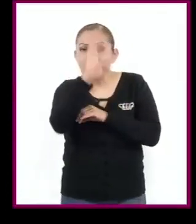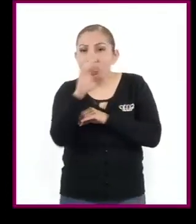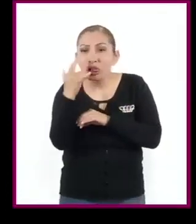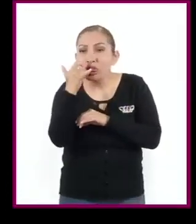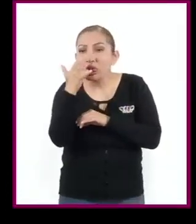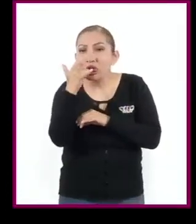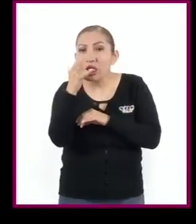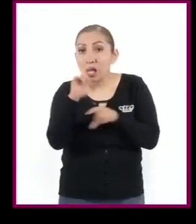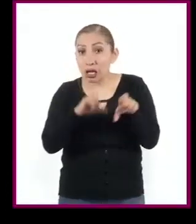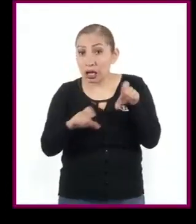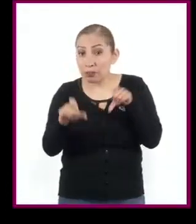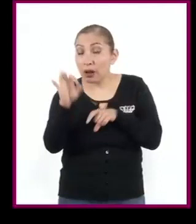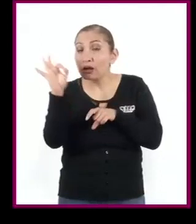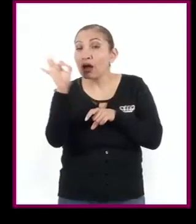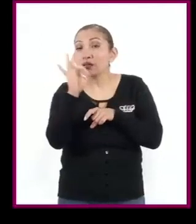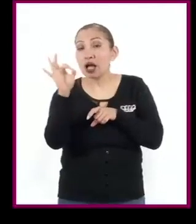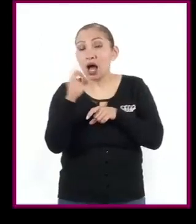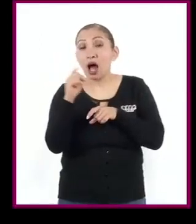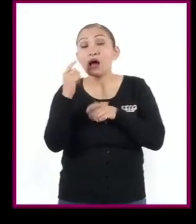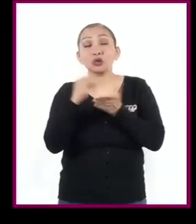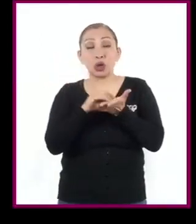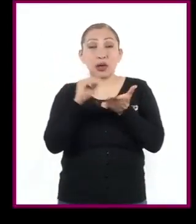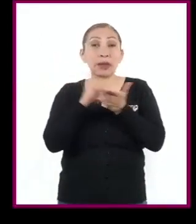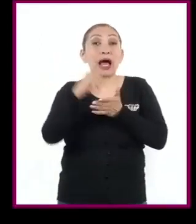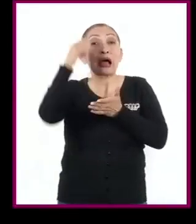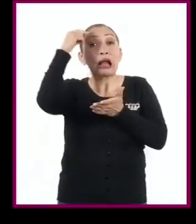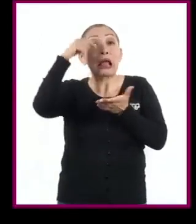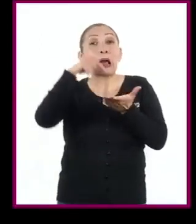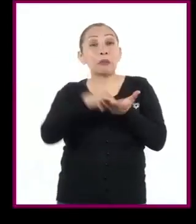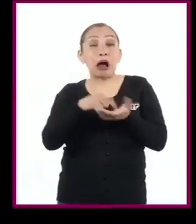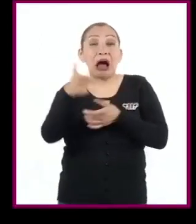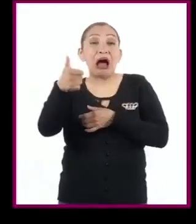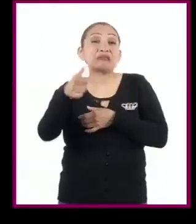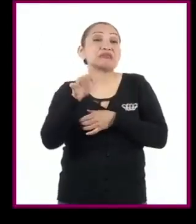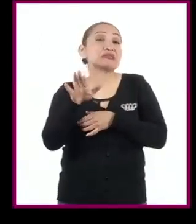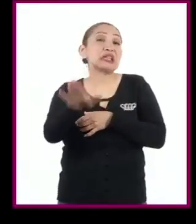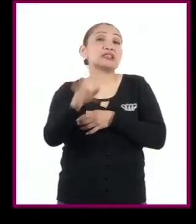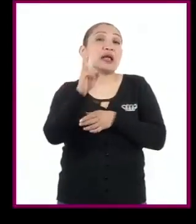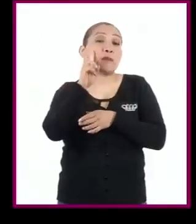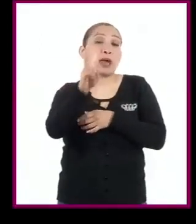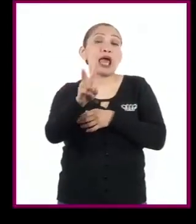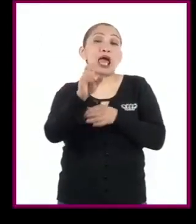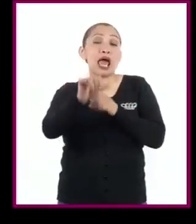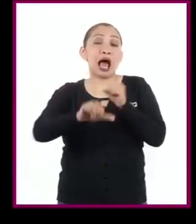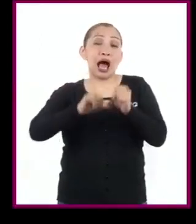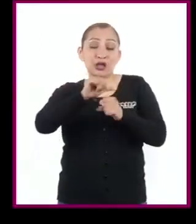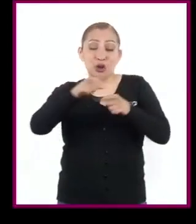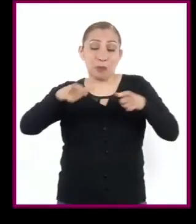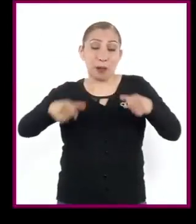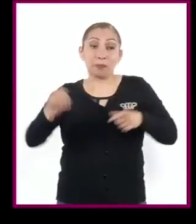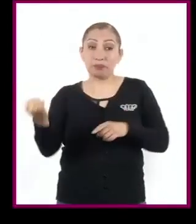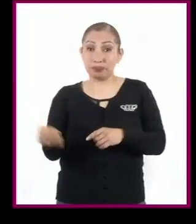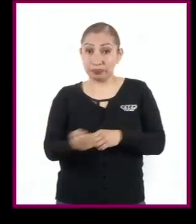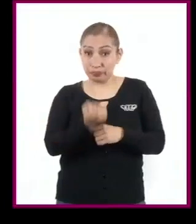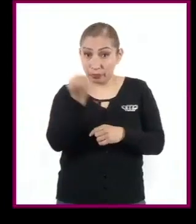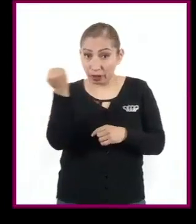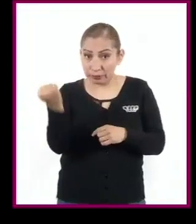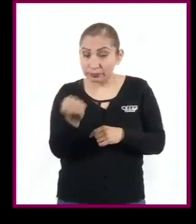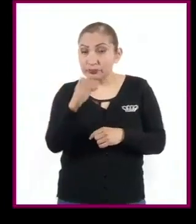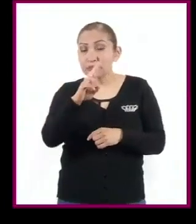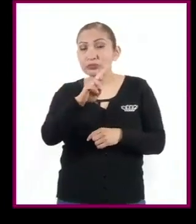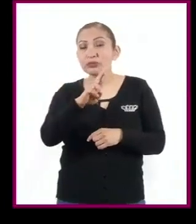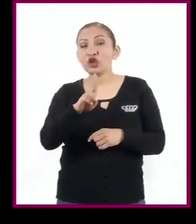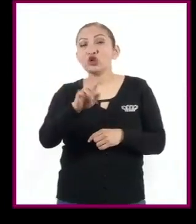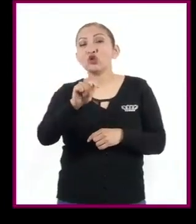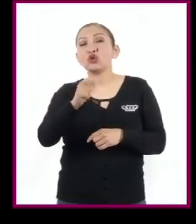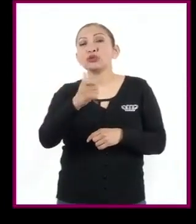curiosidad como químico, tal vez aún ahora pensaríamos que así es como se ve un átomo. Afortunadamente,